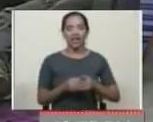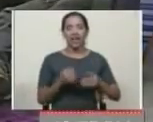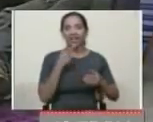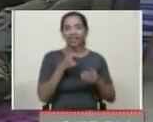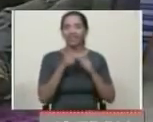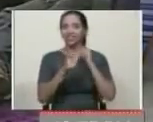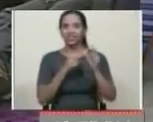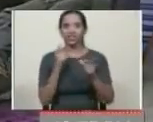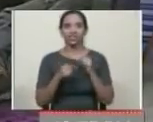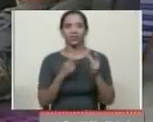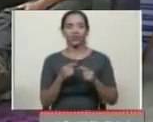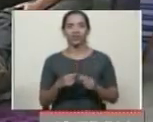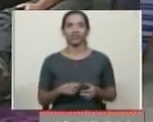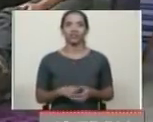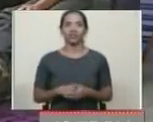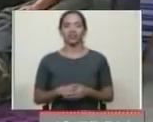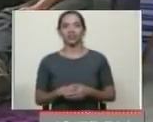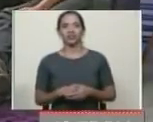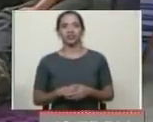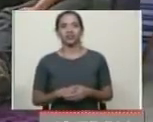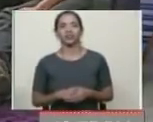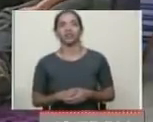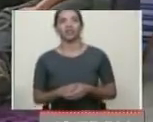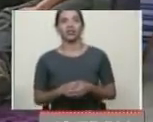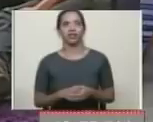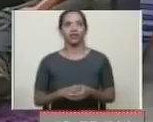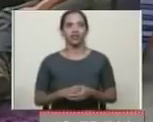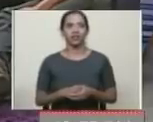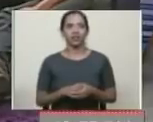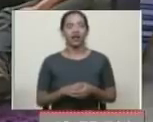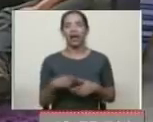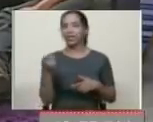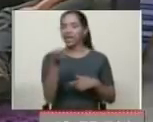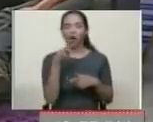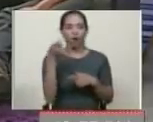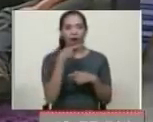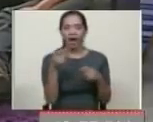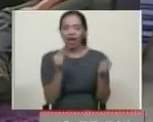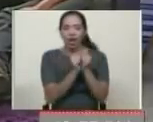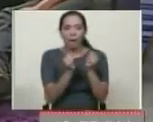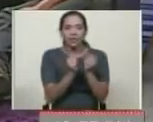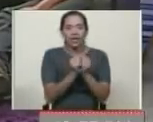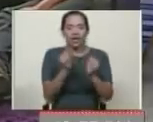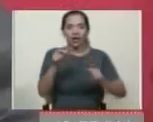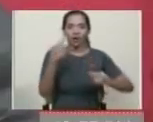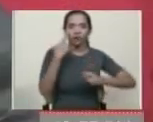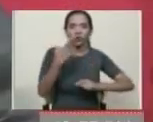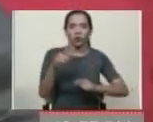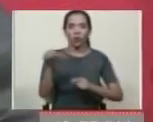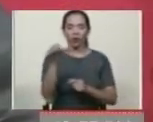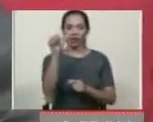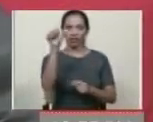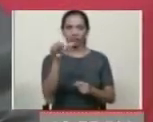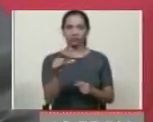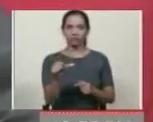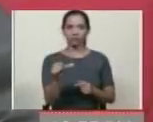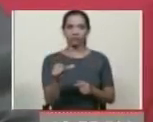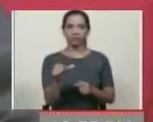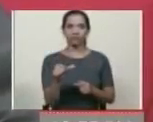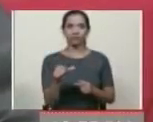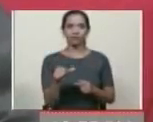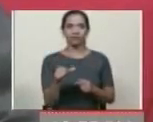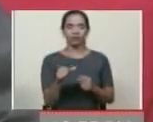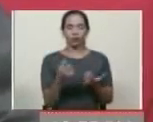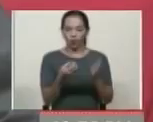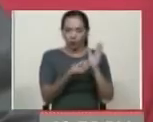hay que tuitear en la etiqueta de oposición. Hay que basurarlo, hay que también sacarle la piedra, porque cuando tú lo ves que totalmente, pero con contenidos que